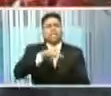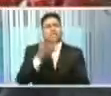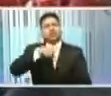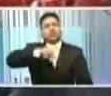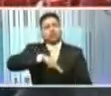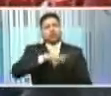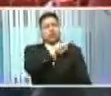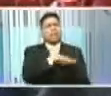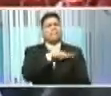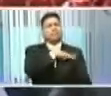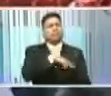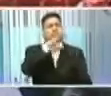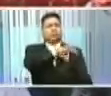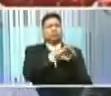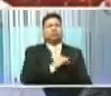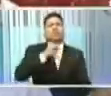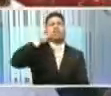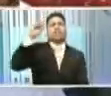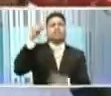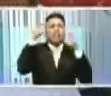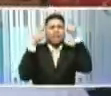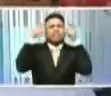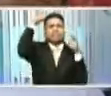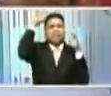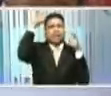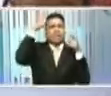misiones socialistas de Chávez en la calle.